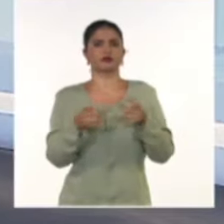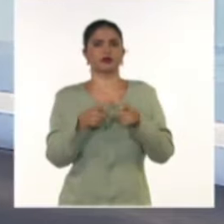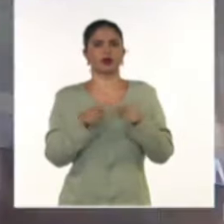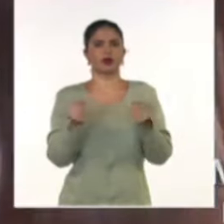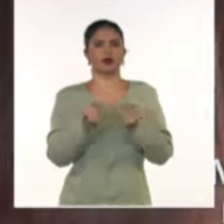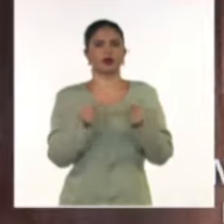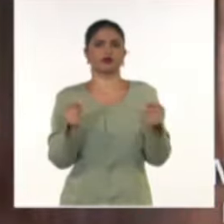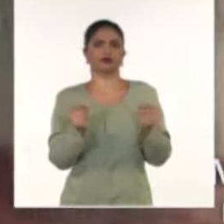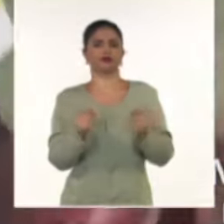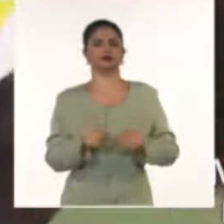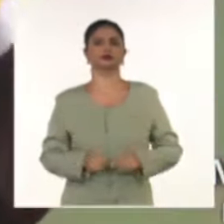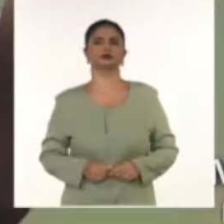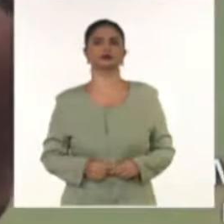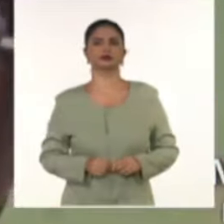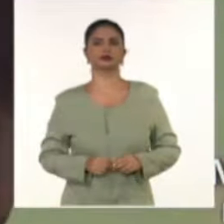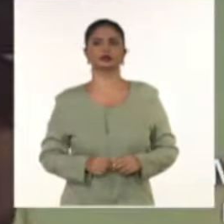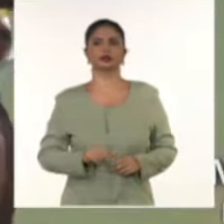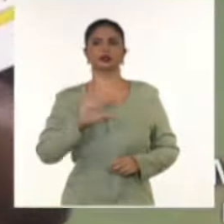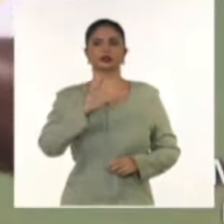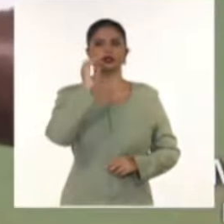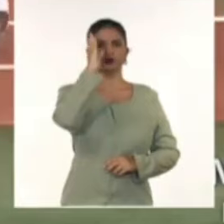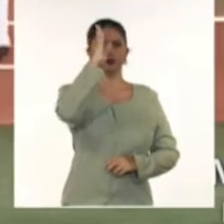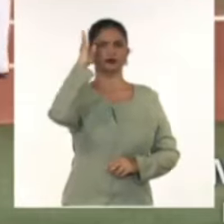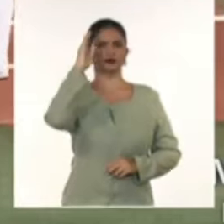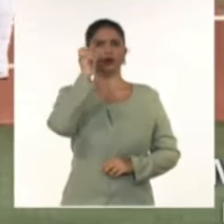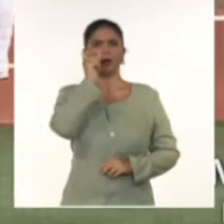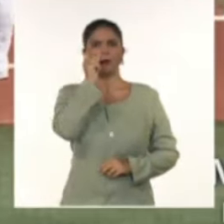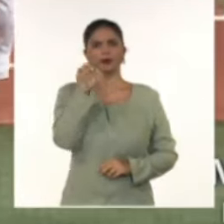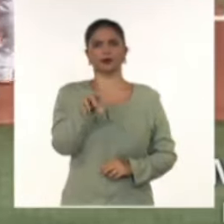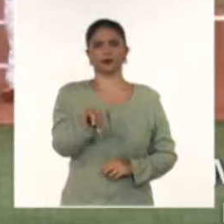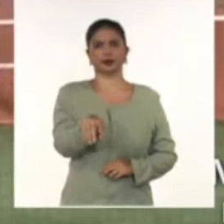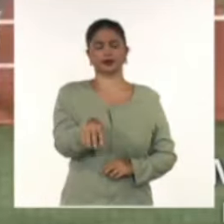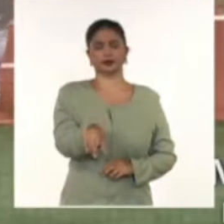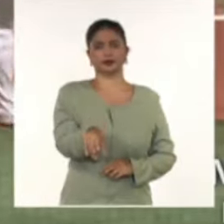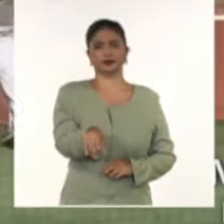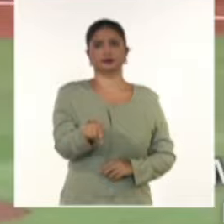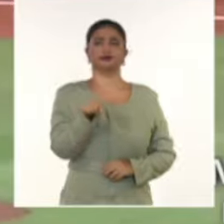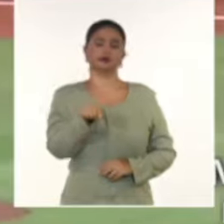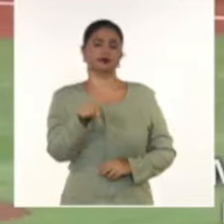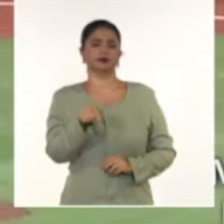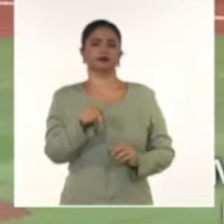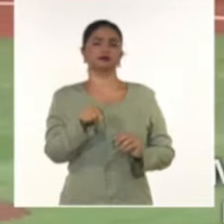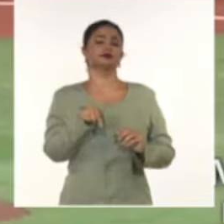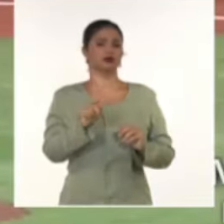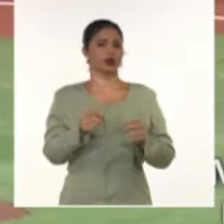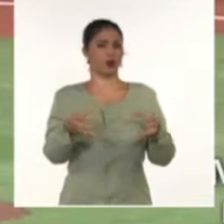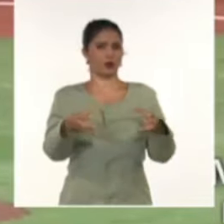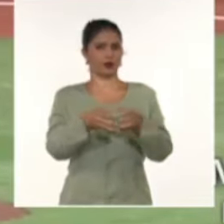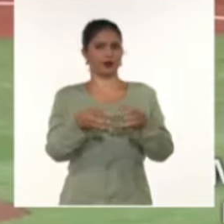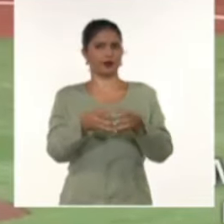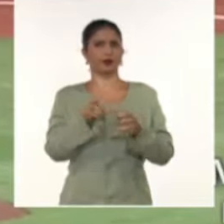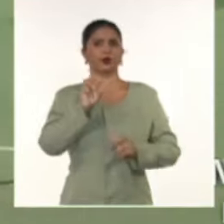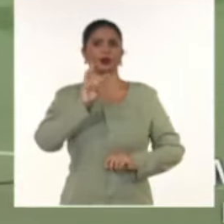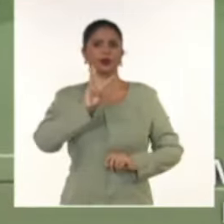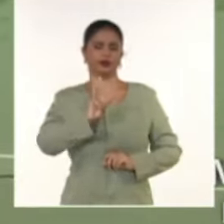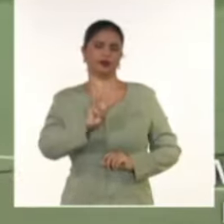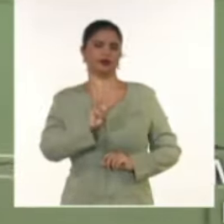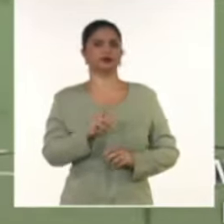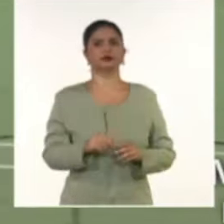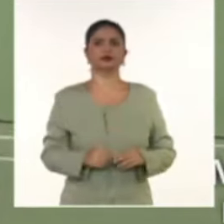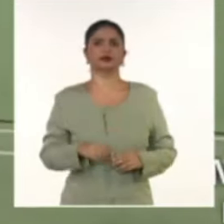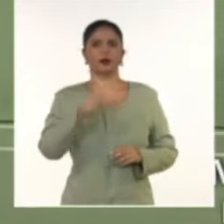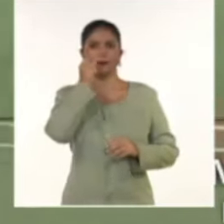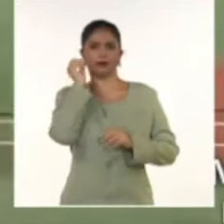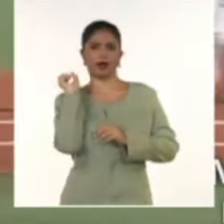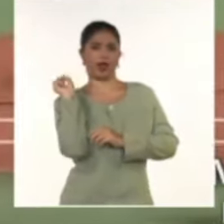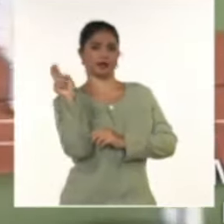desempeño. Cinco sólidas entradas tuvo el pinareño que, no obstante, se fue sin decisión, tras permitir apenas tres imparables. El lanzador zurdo